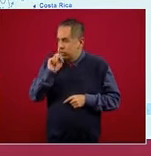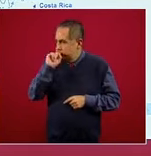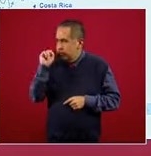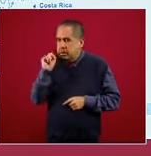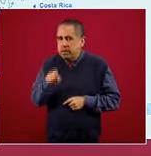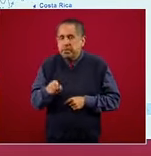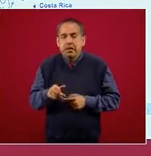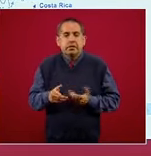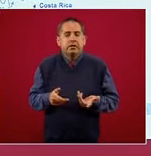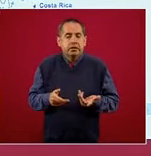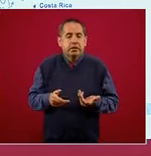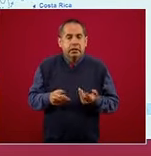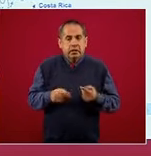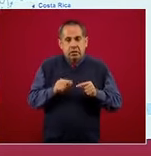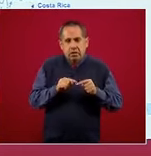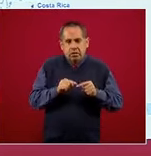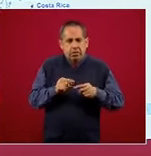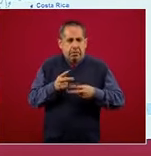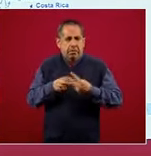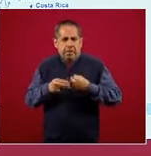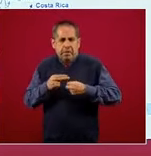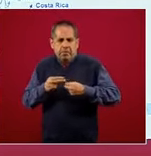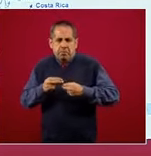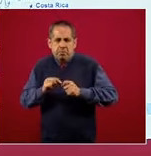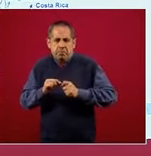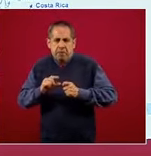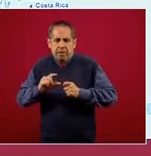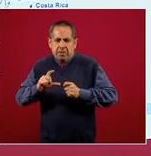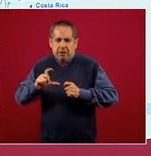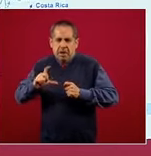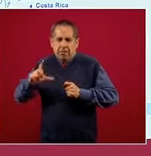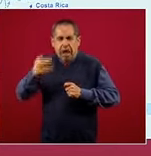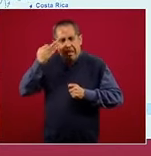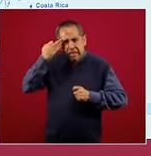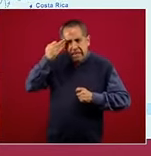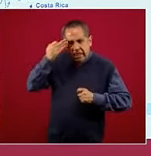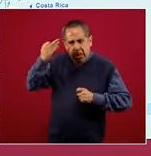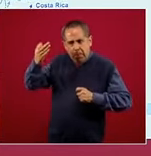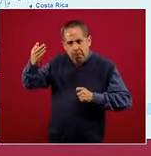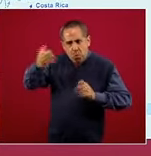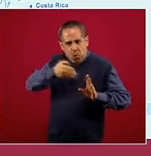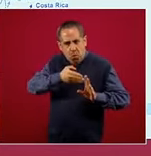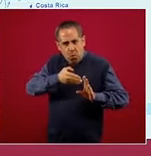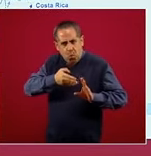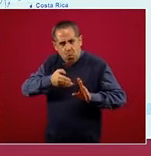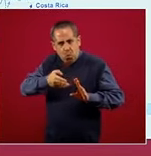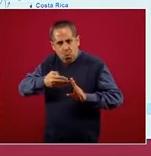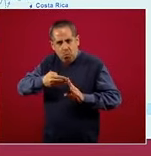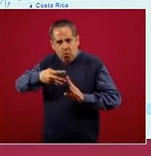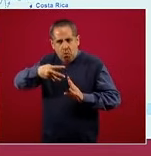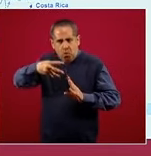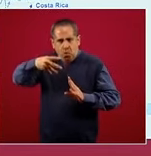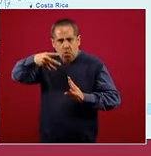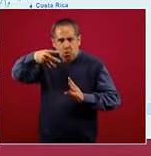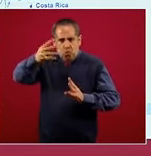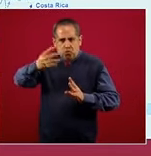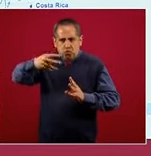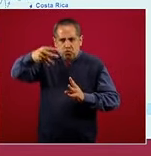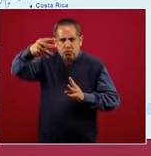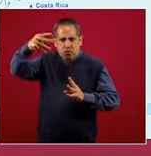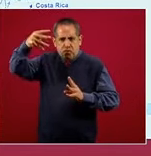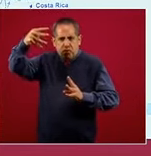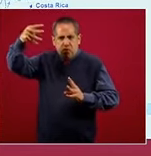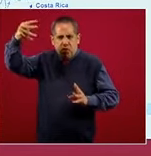Sudamérica. Y así sucesivamente, en la medida que vamos avanzando en el tiempo, empezamos a ver los diferentes comportamientos.